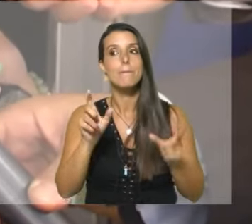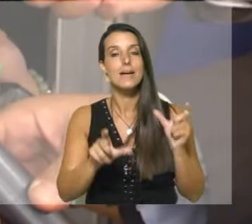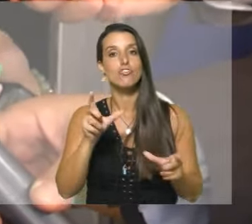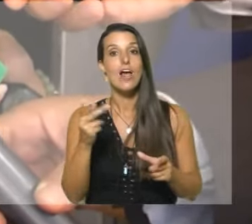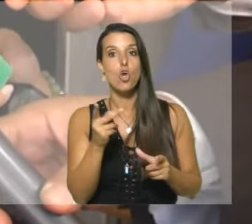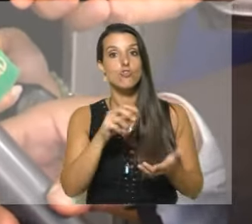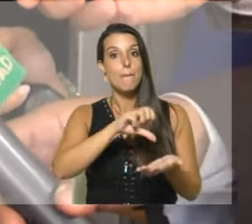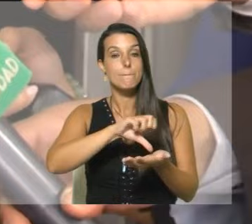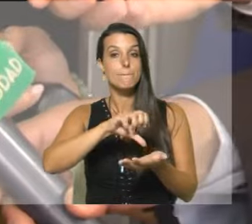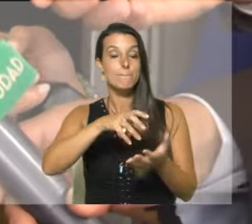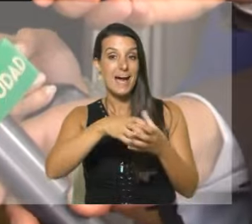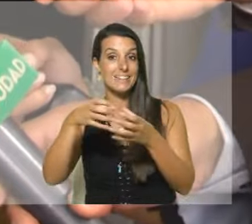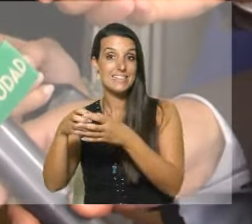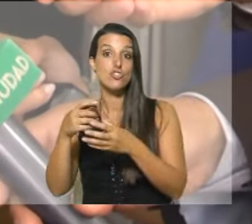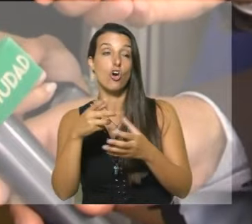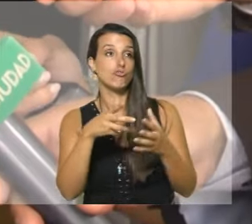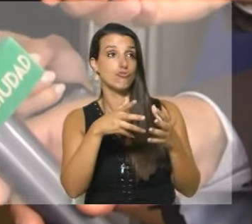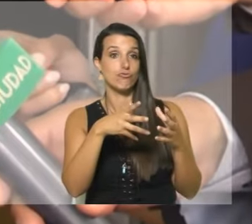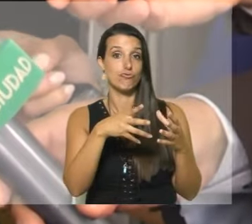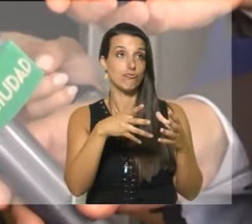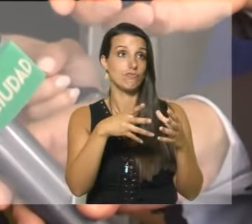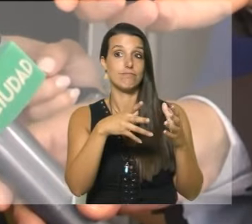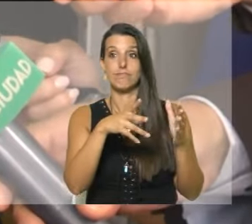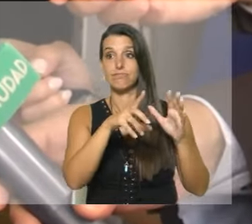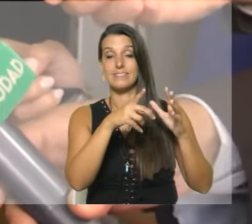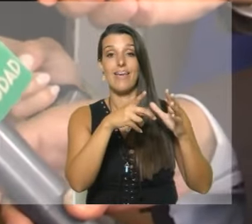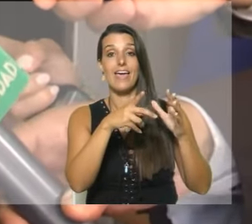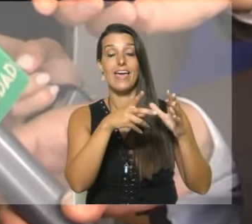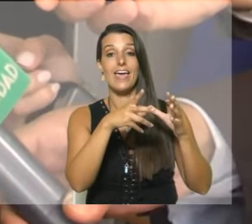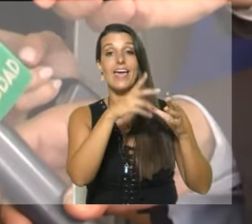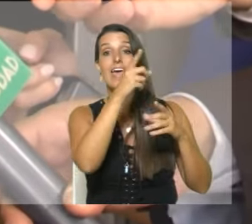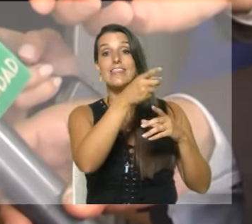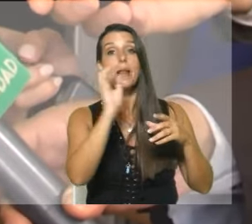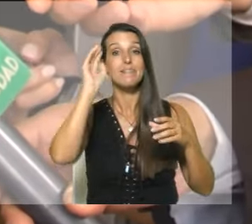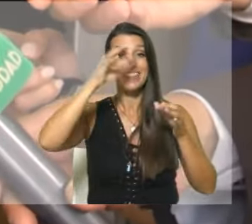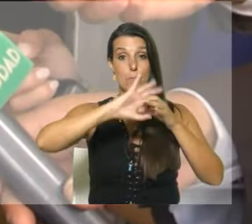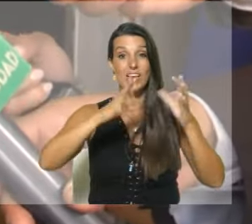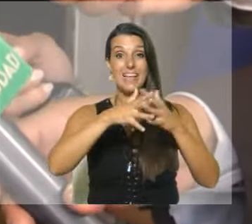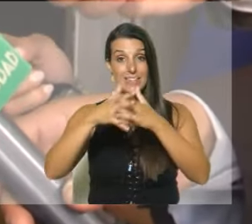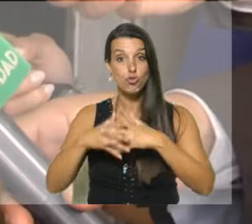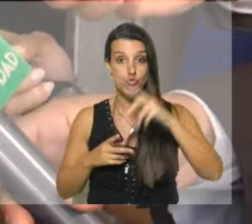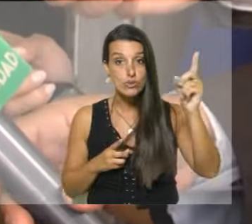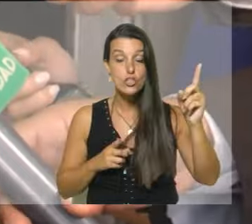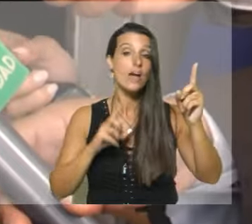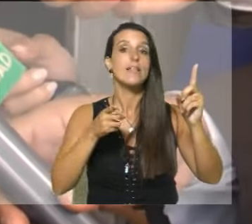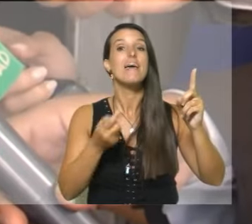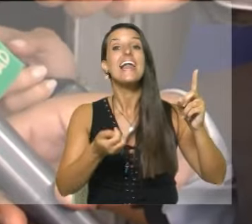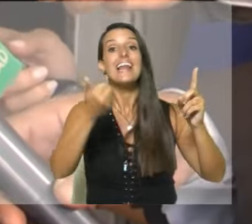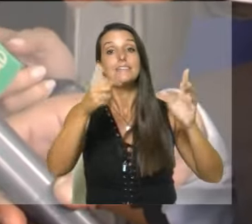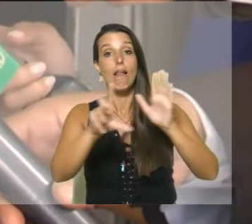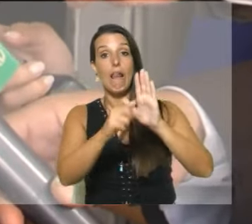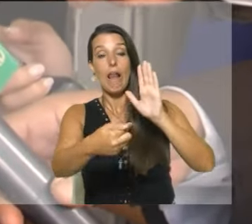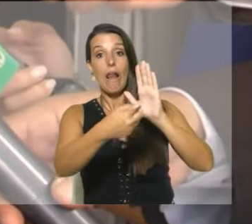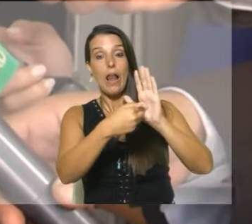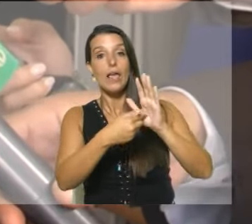dos partidos de Estados Unidos y de las dos cámaras presenten una ley como el America's Act, que se acaba de presentar,